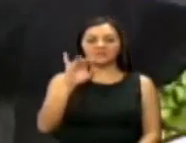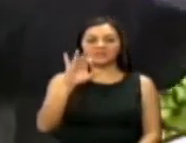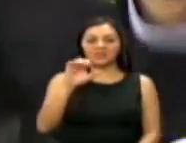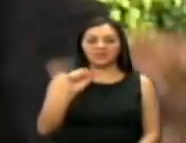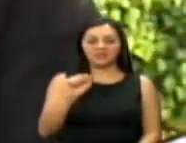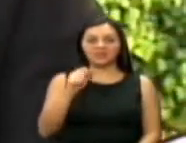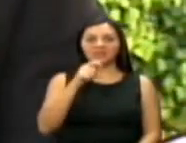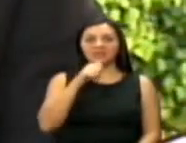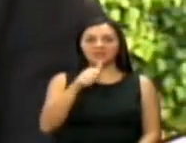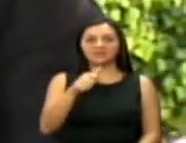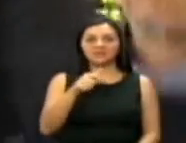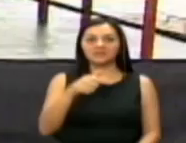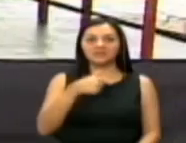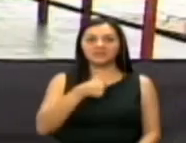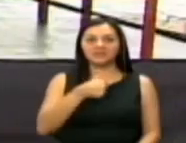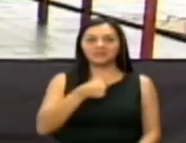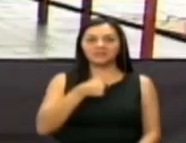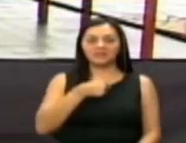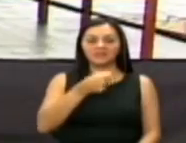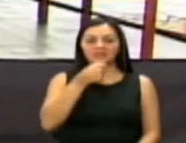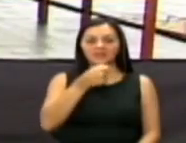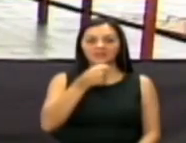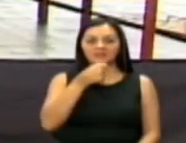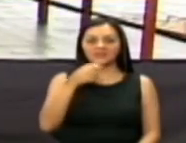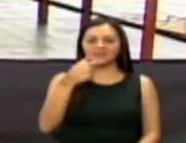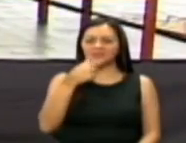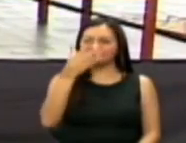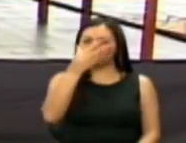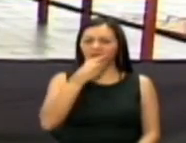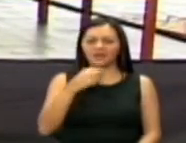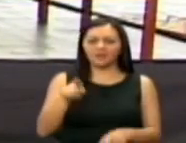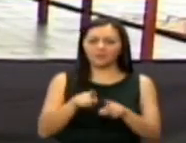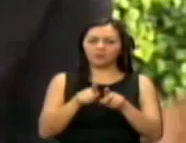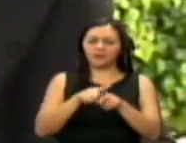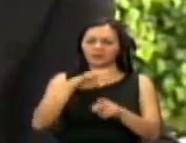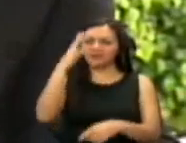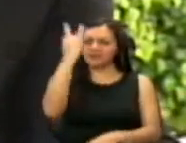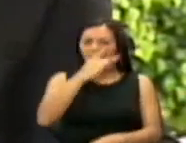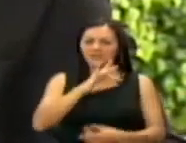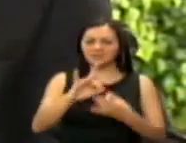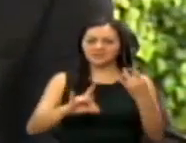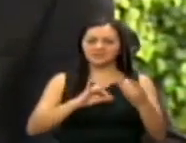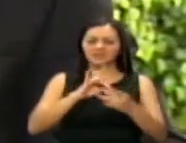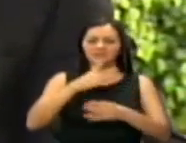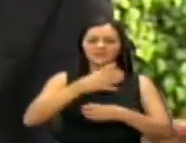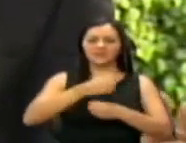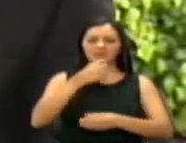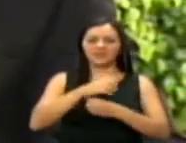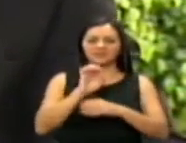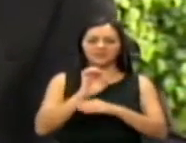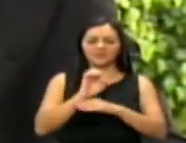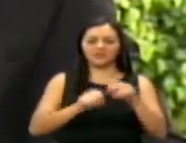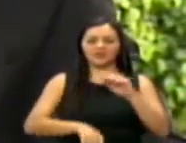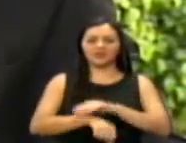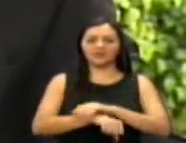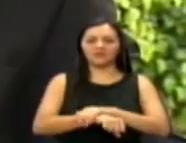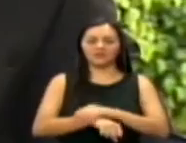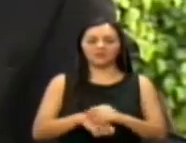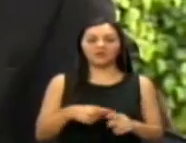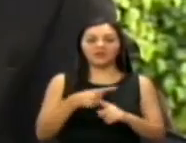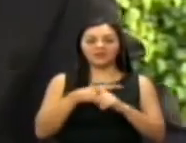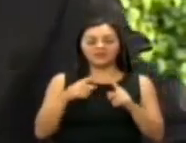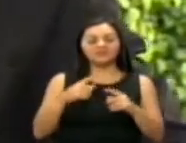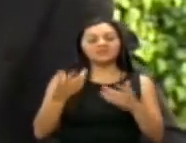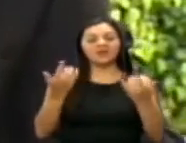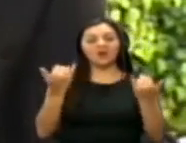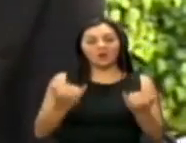de la Federación Ecuatoriana. Igualito, ¿sí o no? En todo caso, estamos muy felices de estar en Imbabura, tierra a la que queremos mucho, tierra